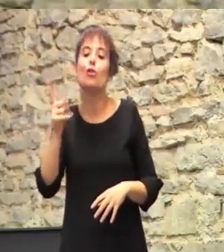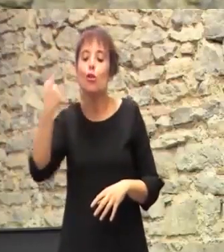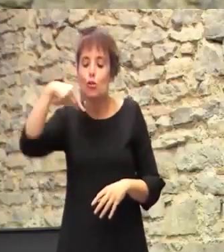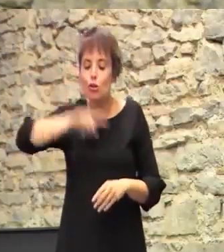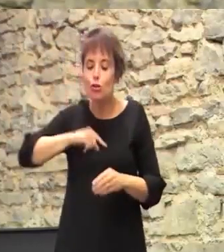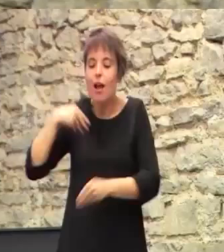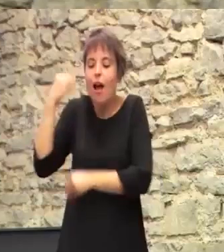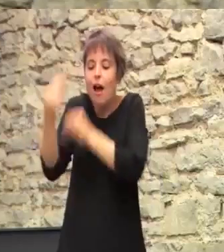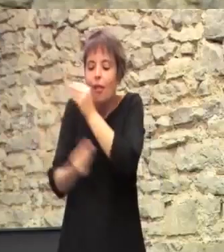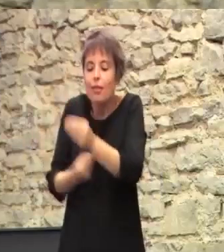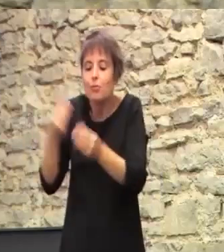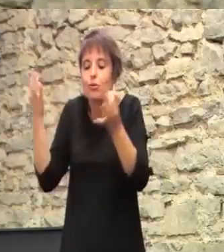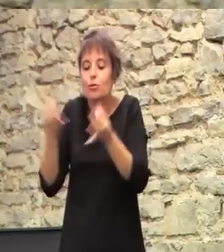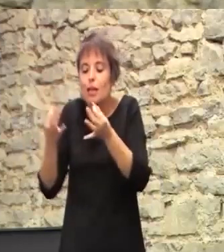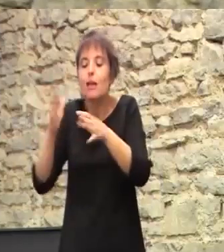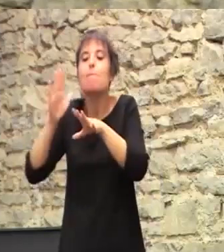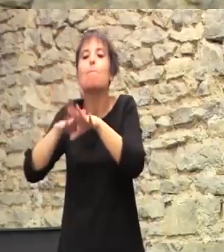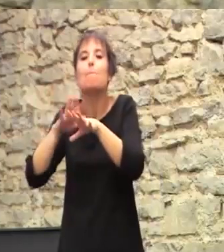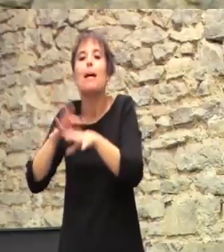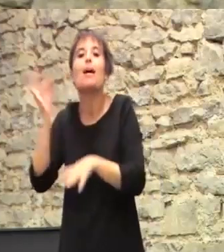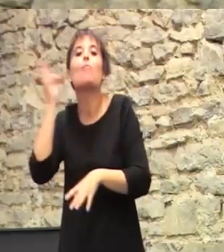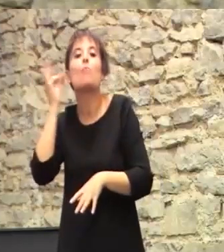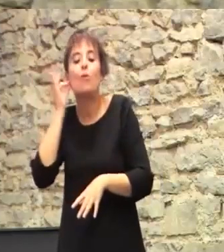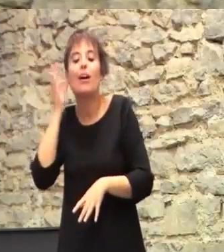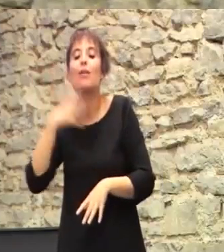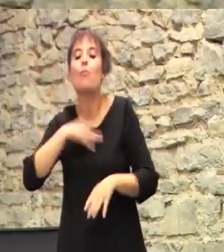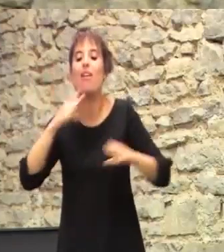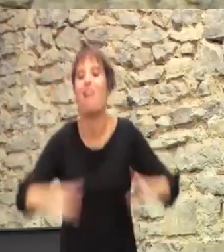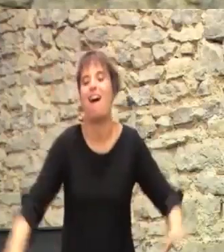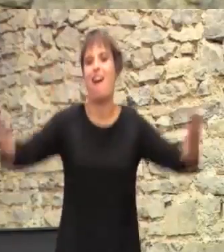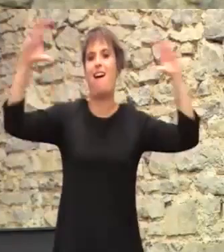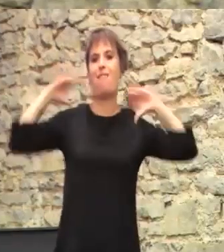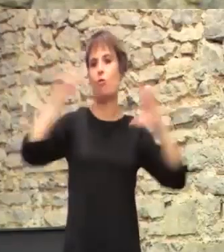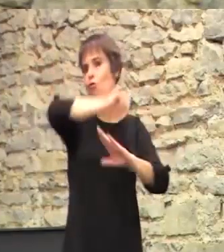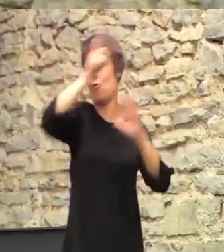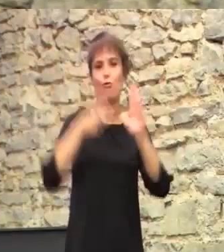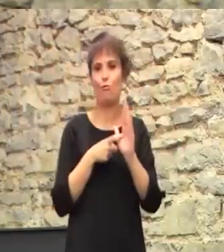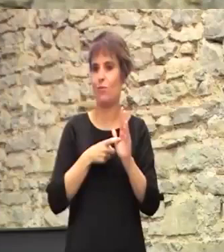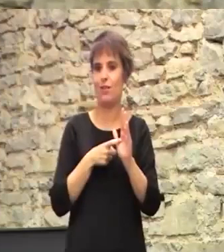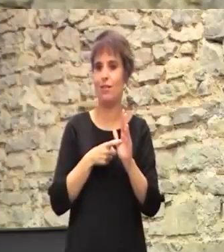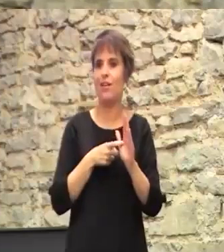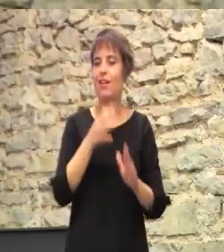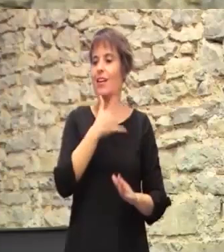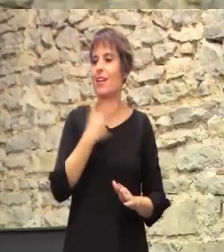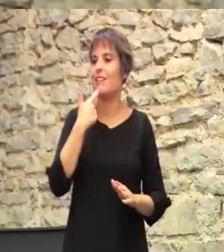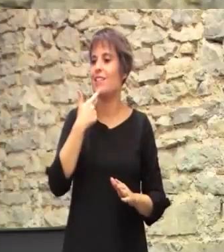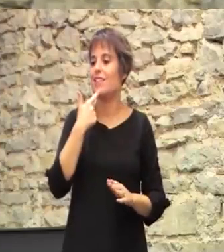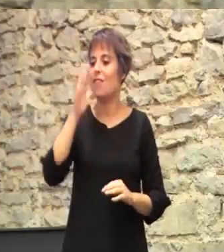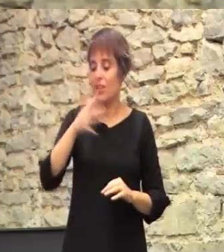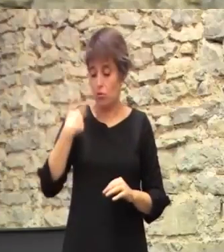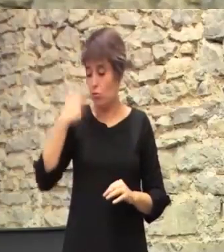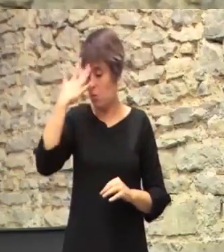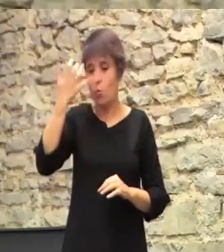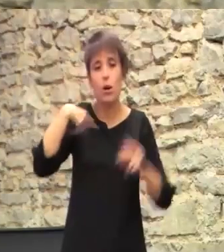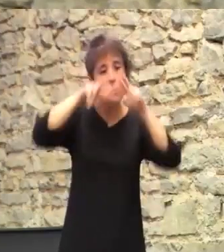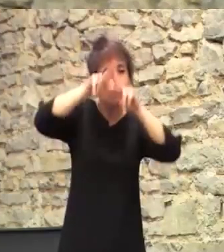hacemos qué medidas tomamos para lograr que las mujeres podamos con todo y si se tomó como algo yo hice un